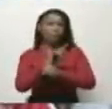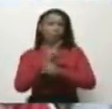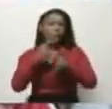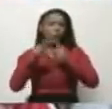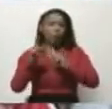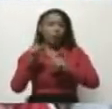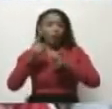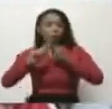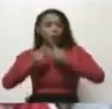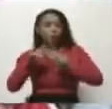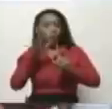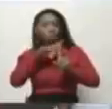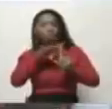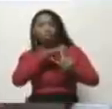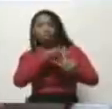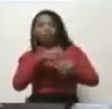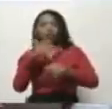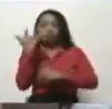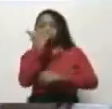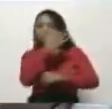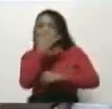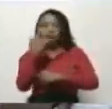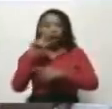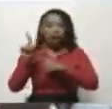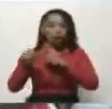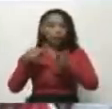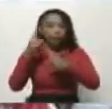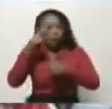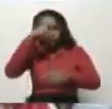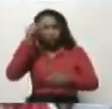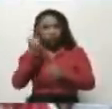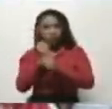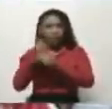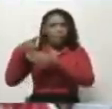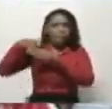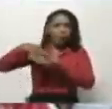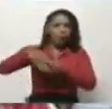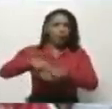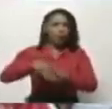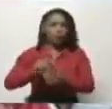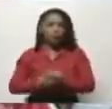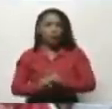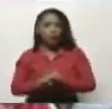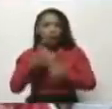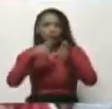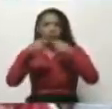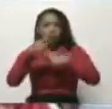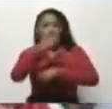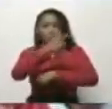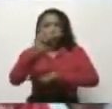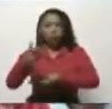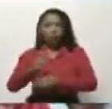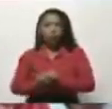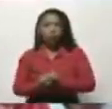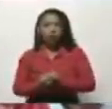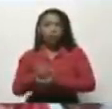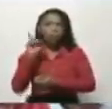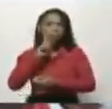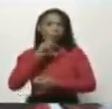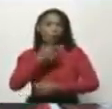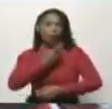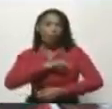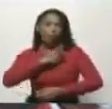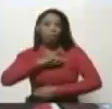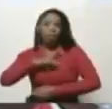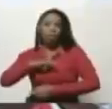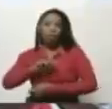que mantener subyugado a través de la explotación, vendiéndole a la gente la mentira